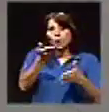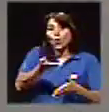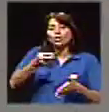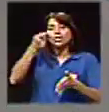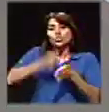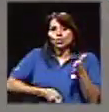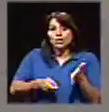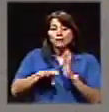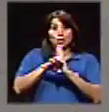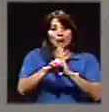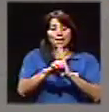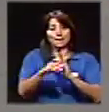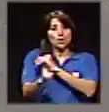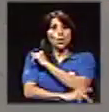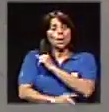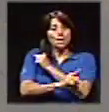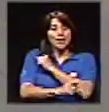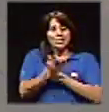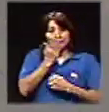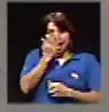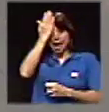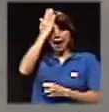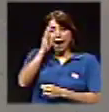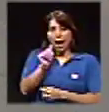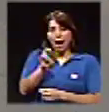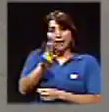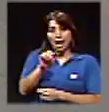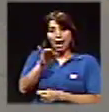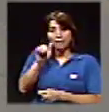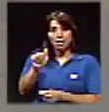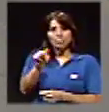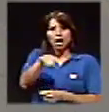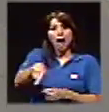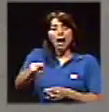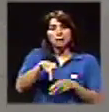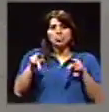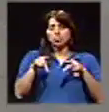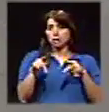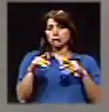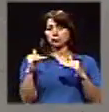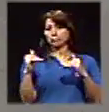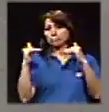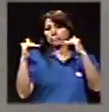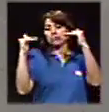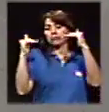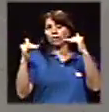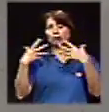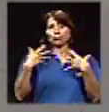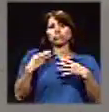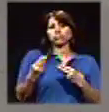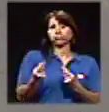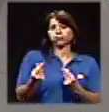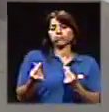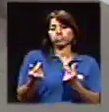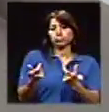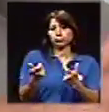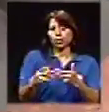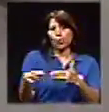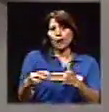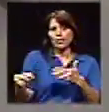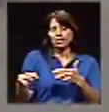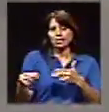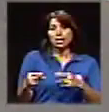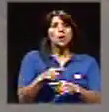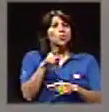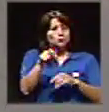país como Arabia Saudita, en que los jeques están nadando en dólares, petrodólares, usted puede anunciar en la campaña, mire, vamos a hacer